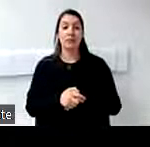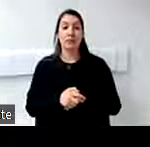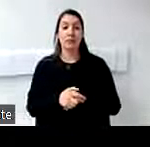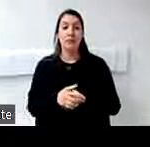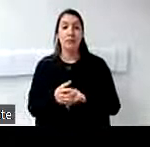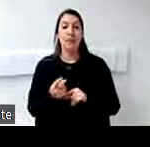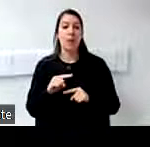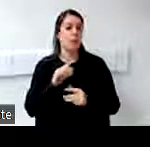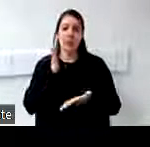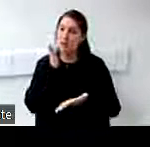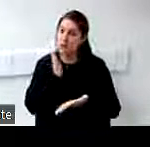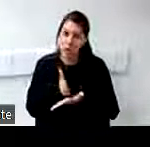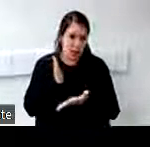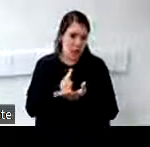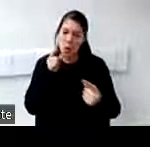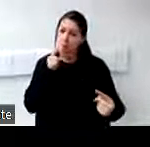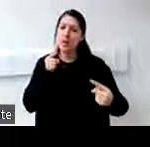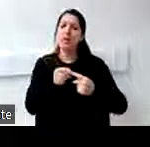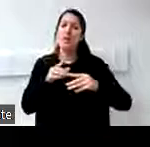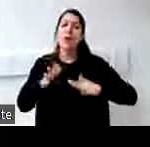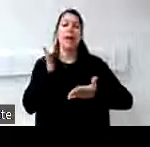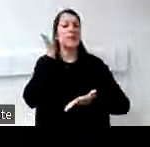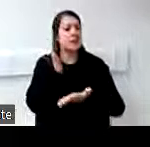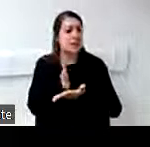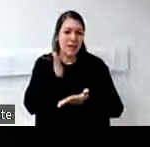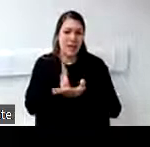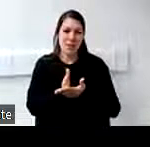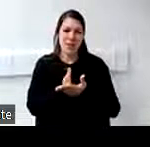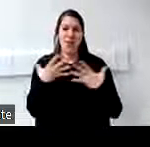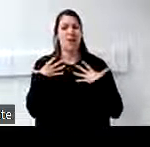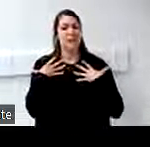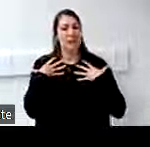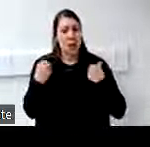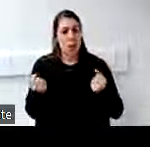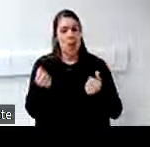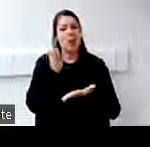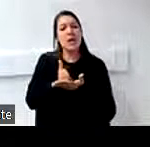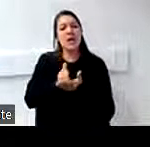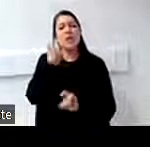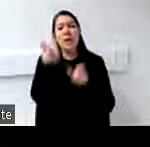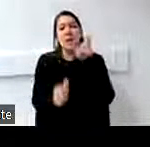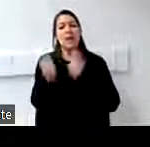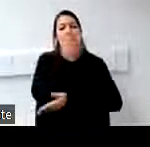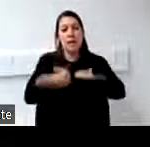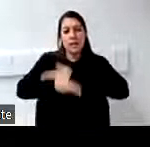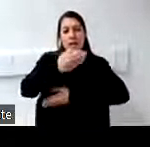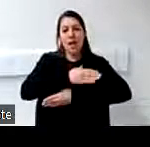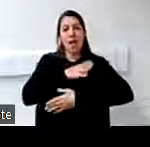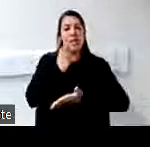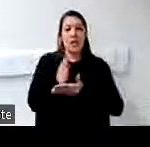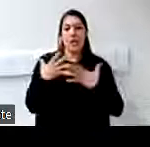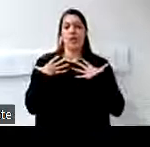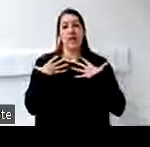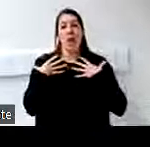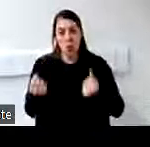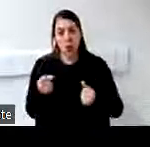lo que es un derecho. El defensa del derecho a la salud de las personas con discapacidad. Esto es lo